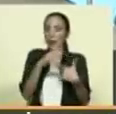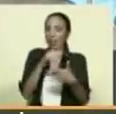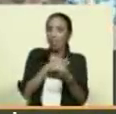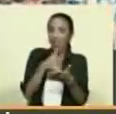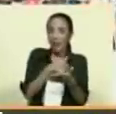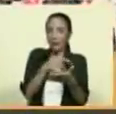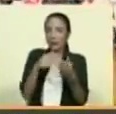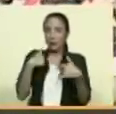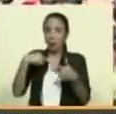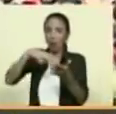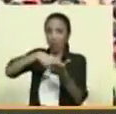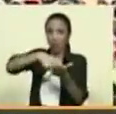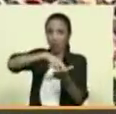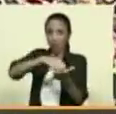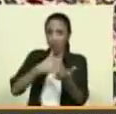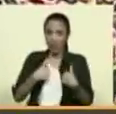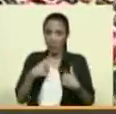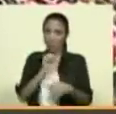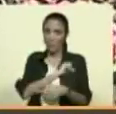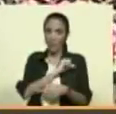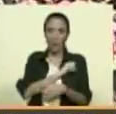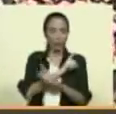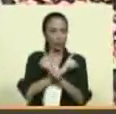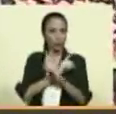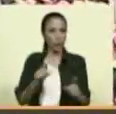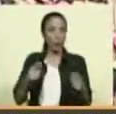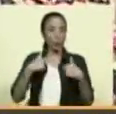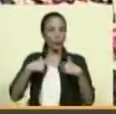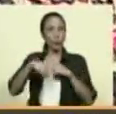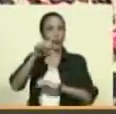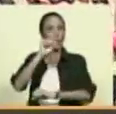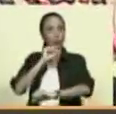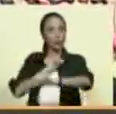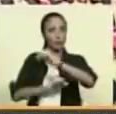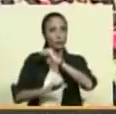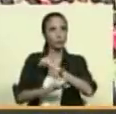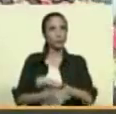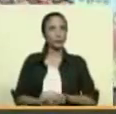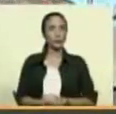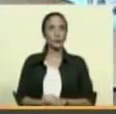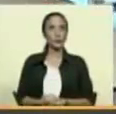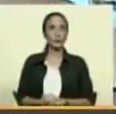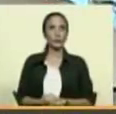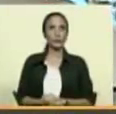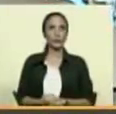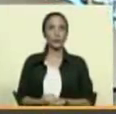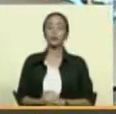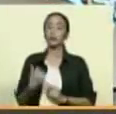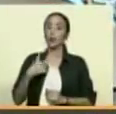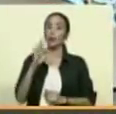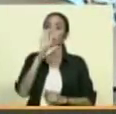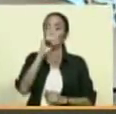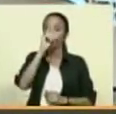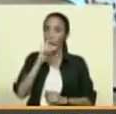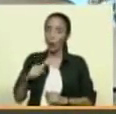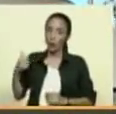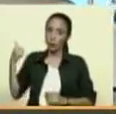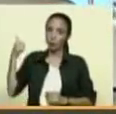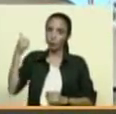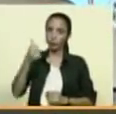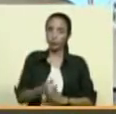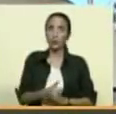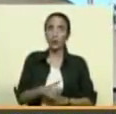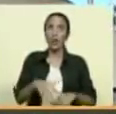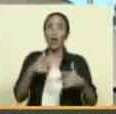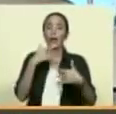la rodilla. Voy a ser leal al costo que sea. Y vengo 5 años después a